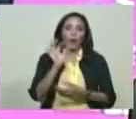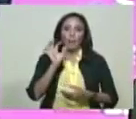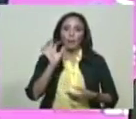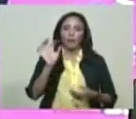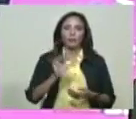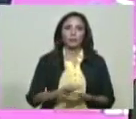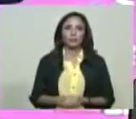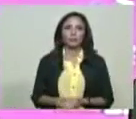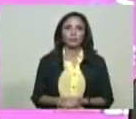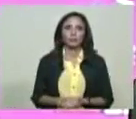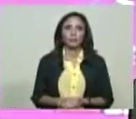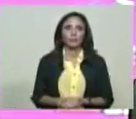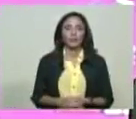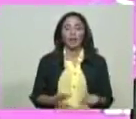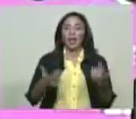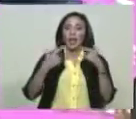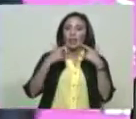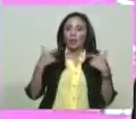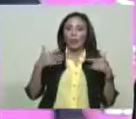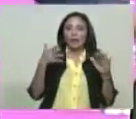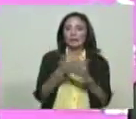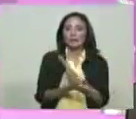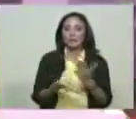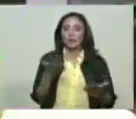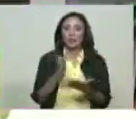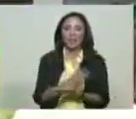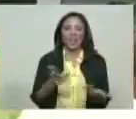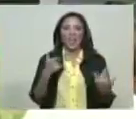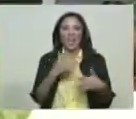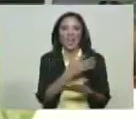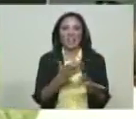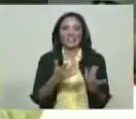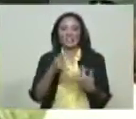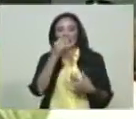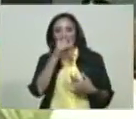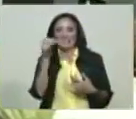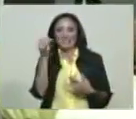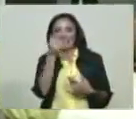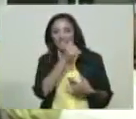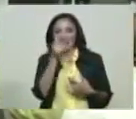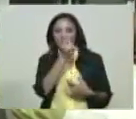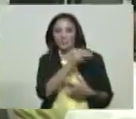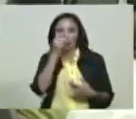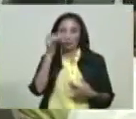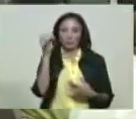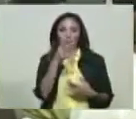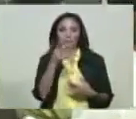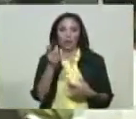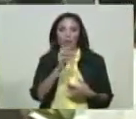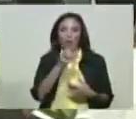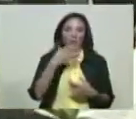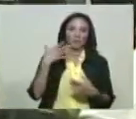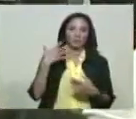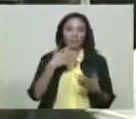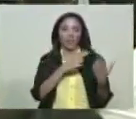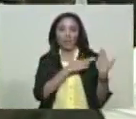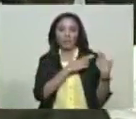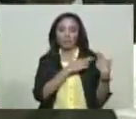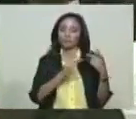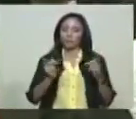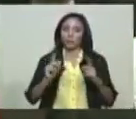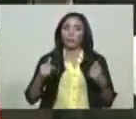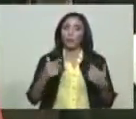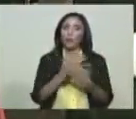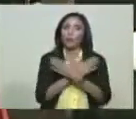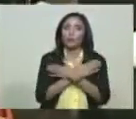dejar llevarnos por lenguaje rebuscado rebuscadores yo felicito este